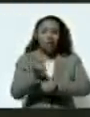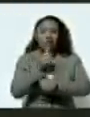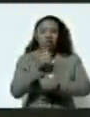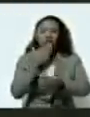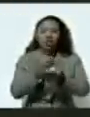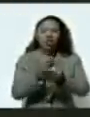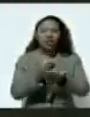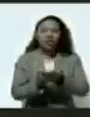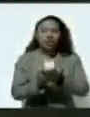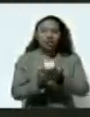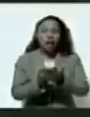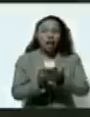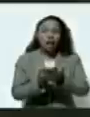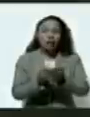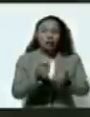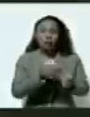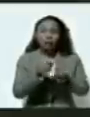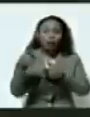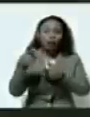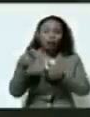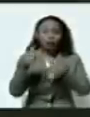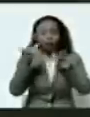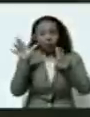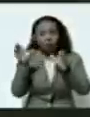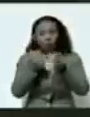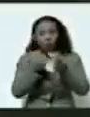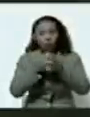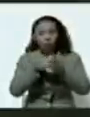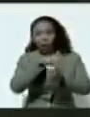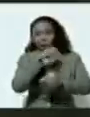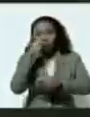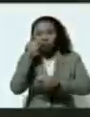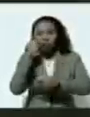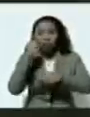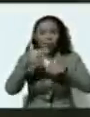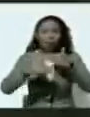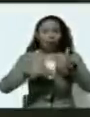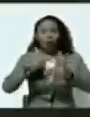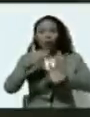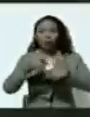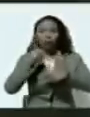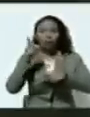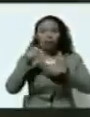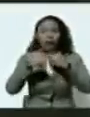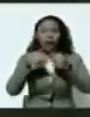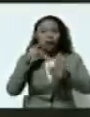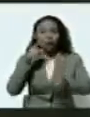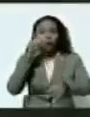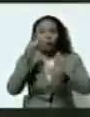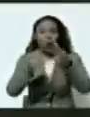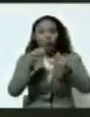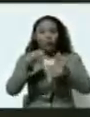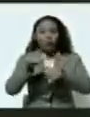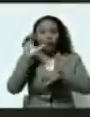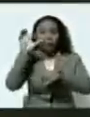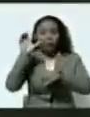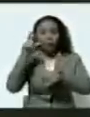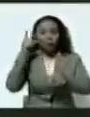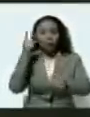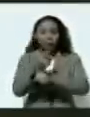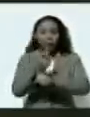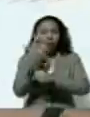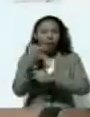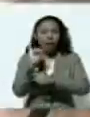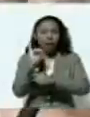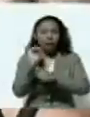la extradición que el susodicho narcotraficante o el susodicho criminal será debidamente juzgado en el país. Y aquí está la sentencia